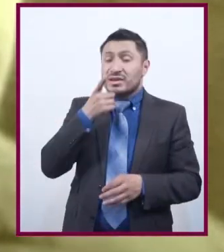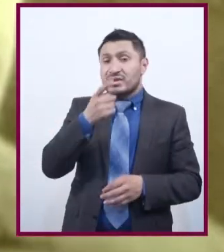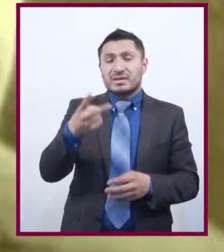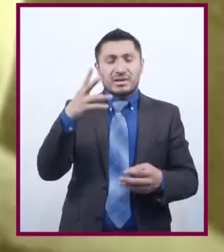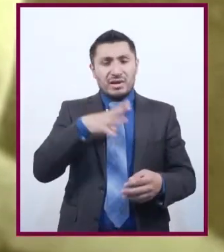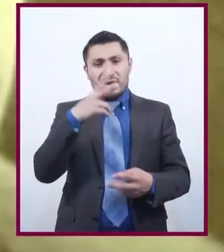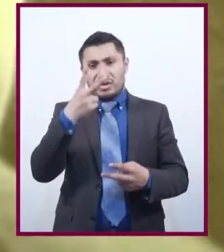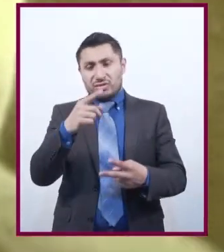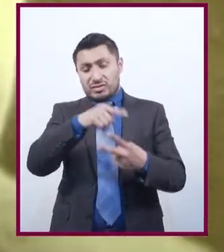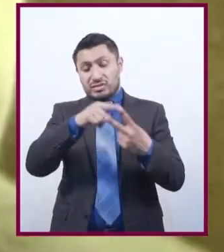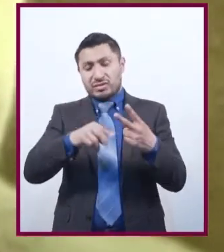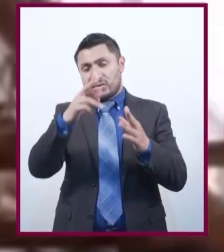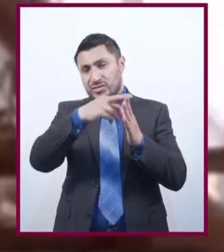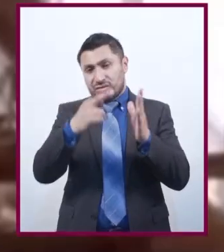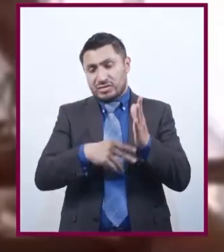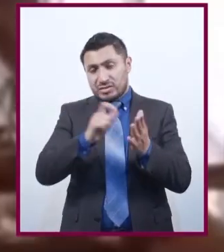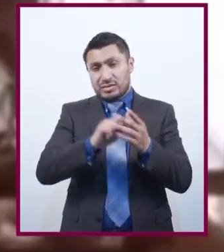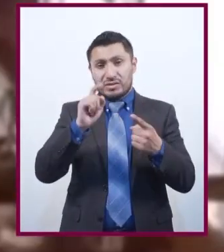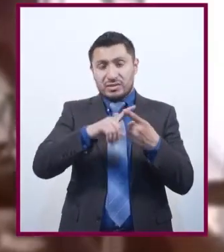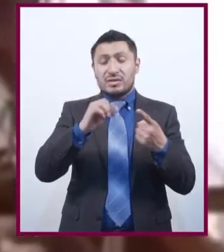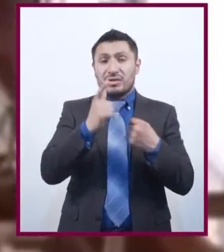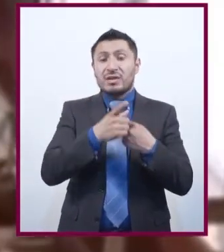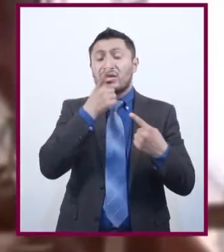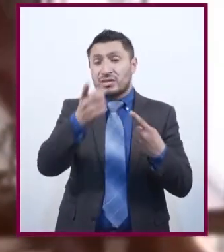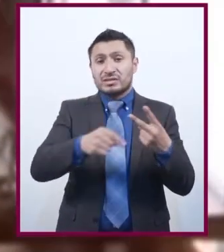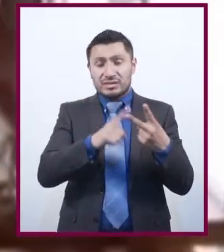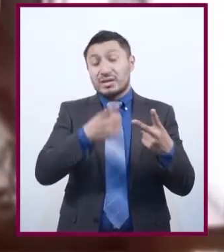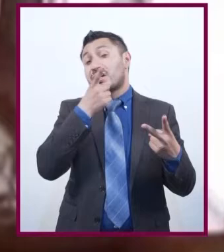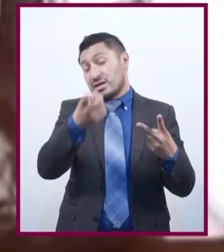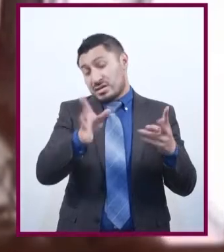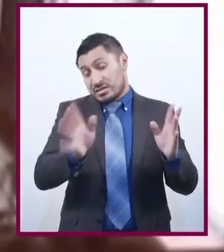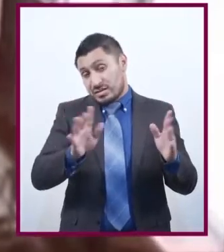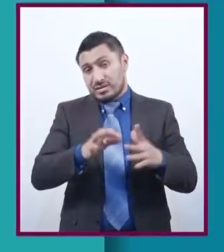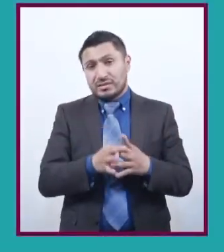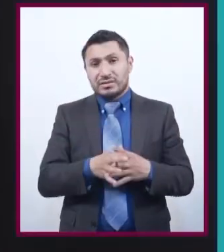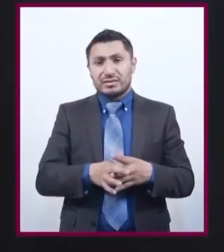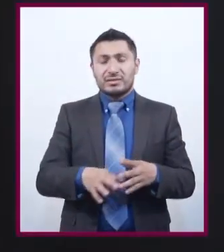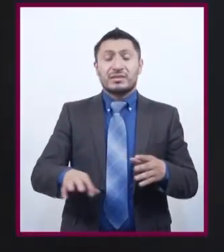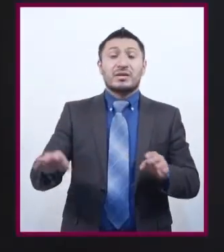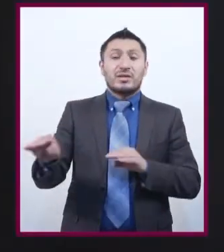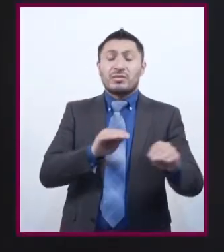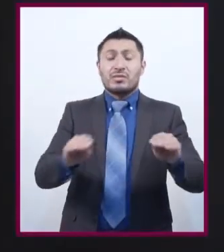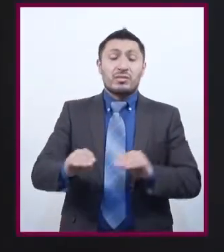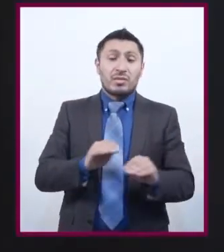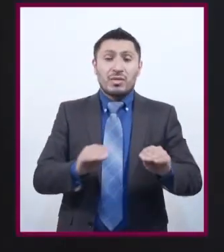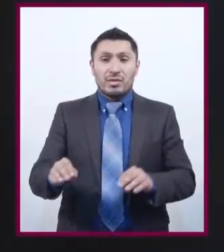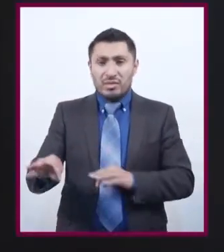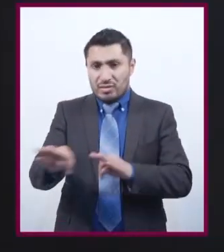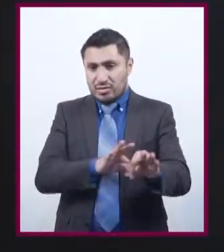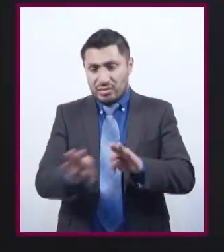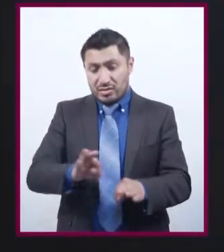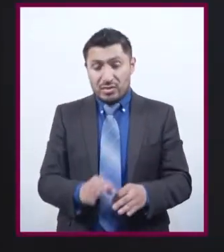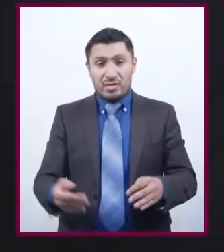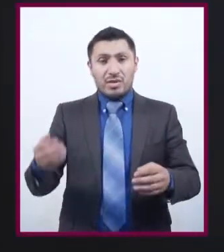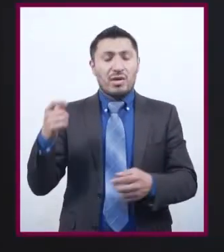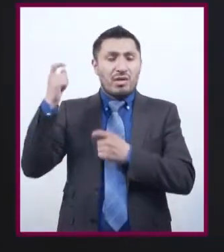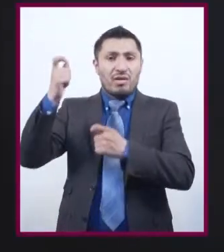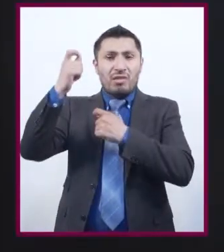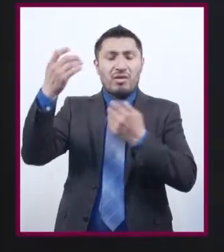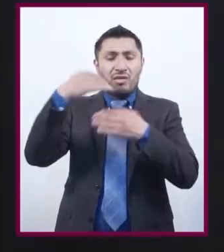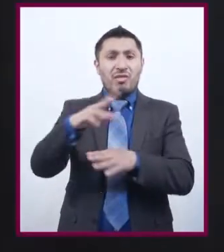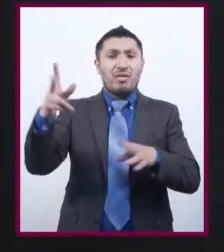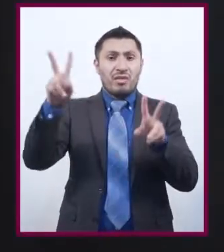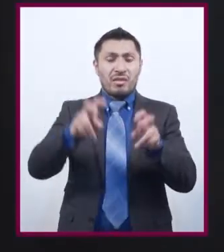no existen más que dos reglas para escribir tener algo que decir y decirlo respaldo los movimientos obreros y protestó